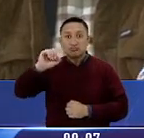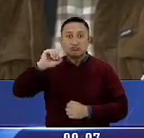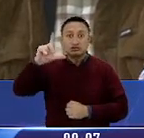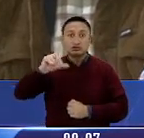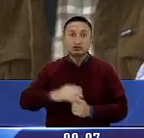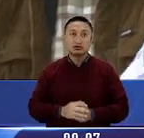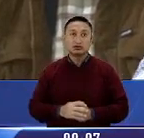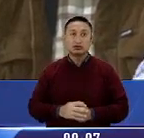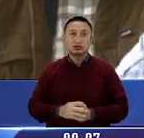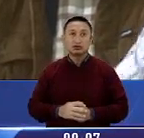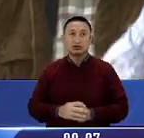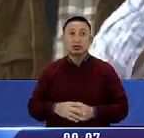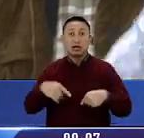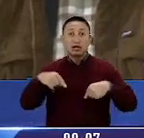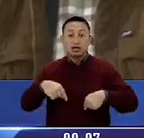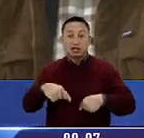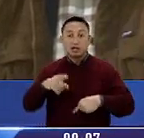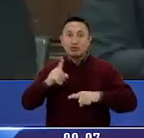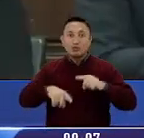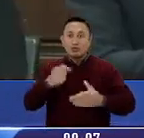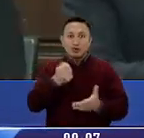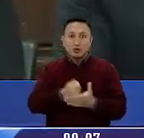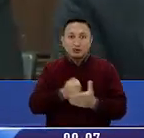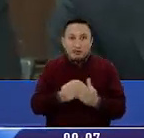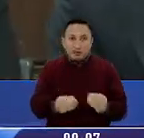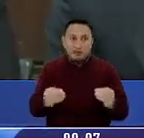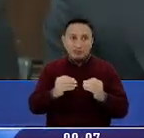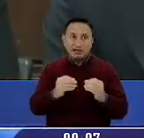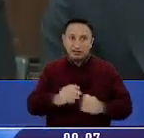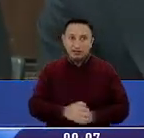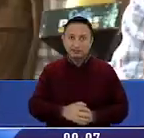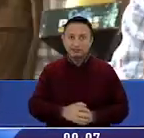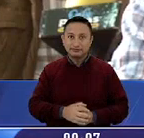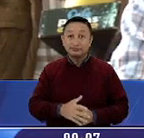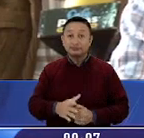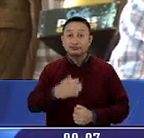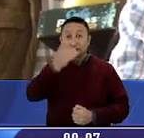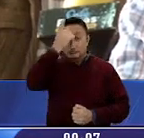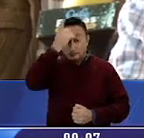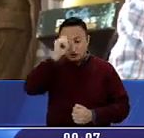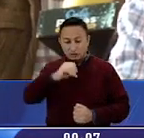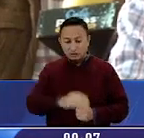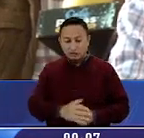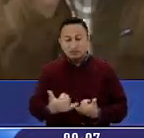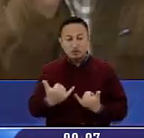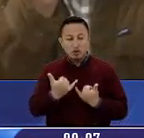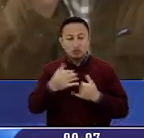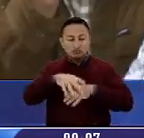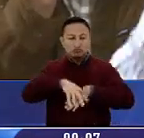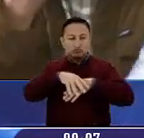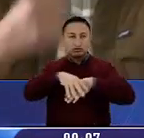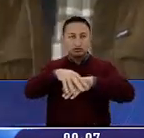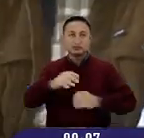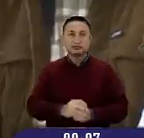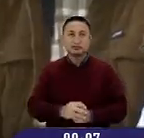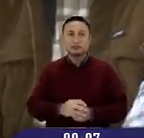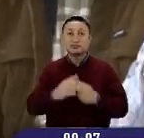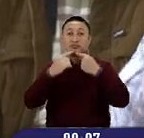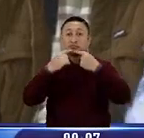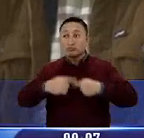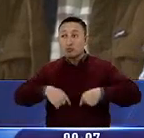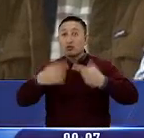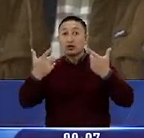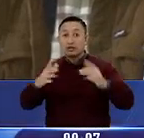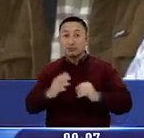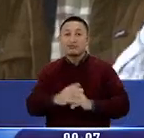va a perder el poder adquisitivo. A la decisión gubernamental responden con medidas de hecho. Convoca a una